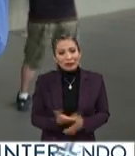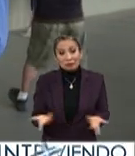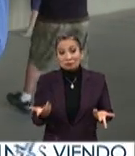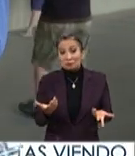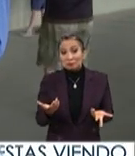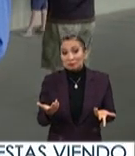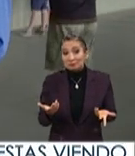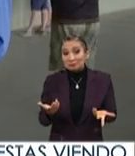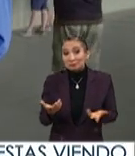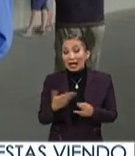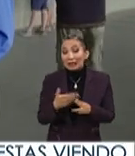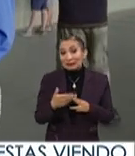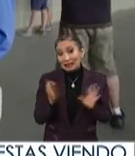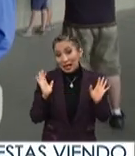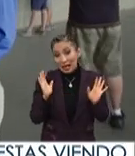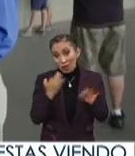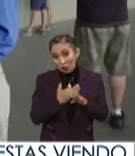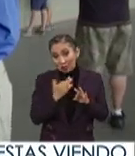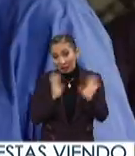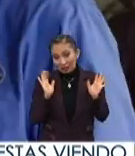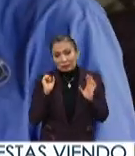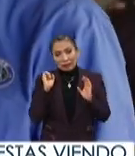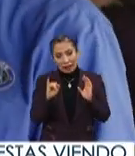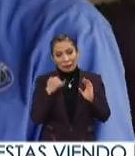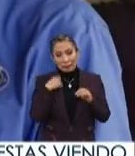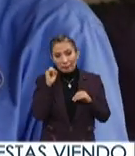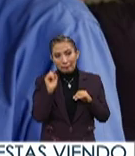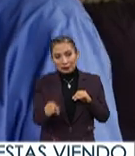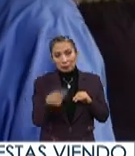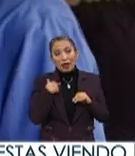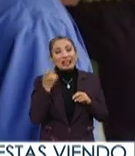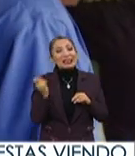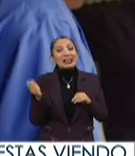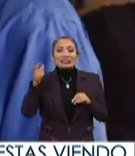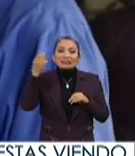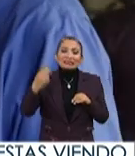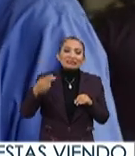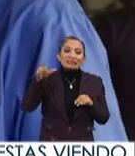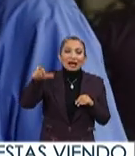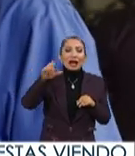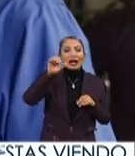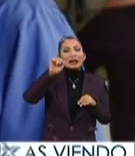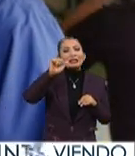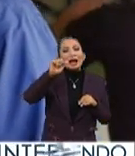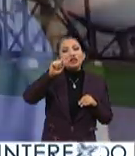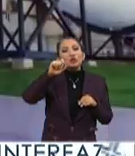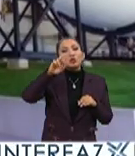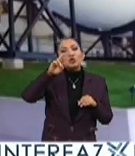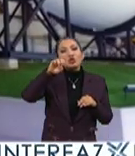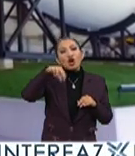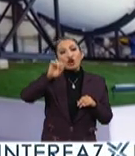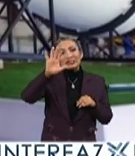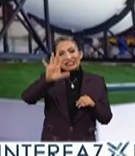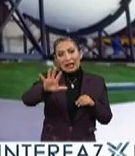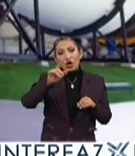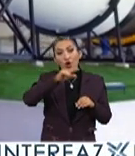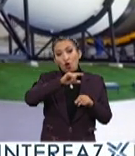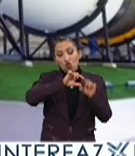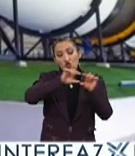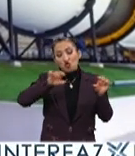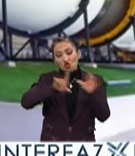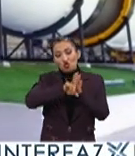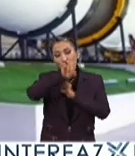es que hasta el momento, por lo menos. Así es, precisamente. Se trata del Saturno V, ¿verdad? Así es. El